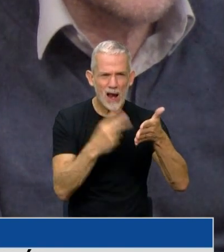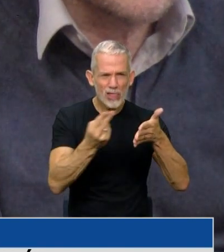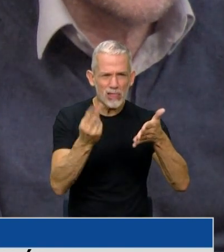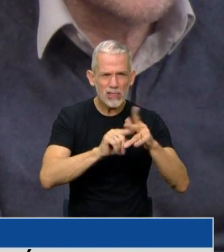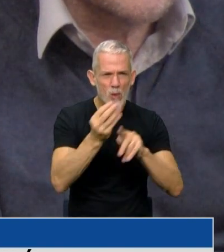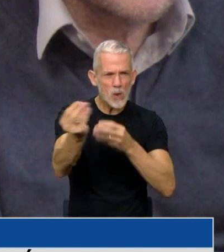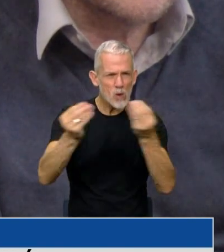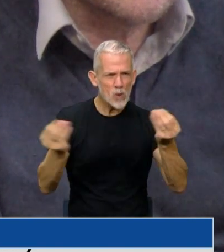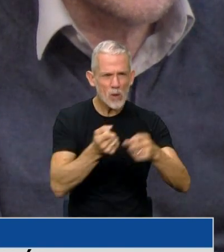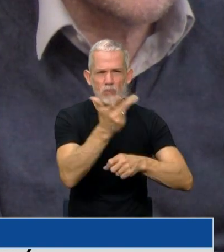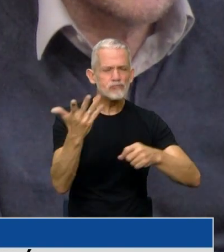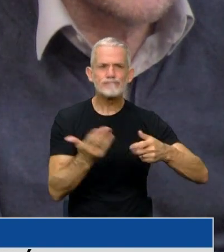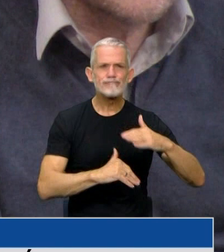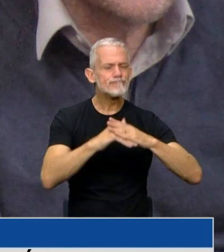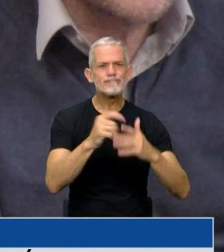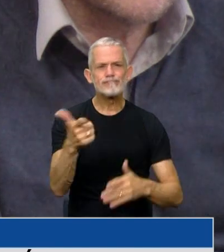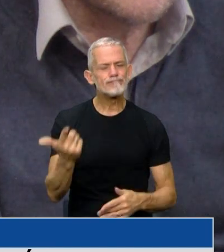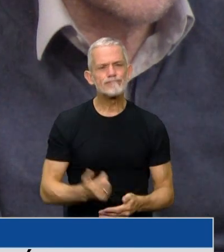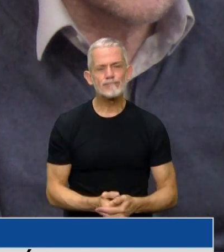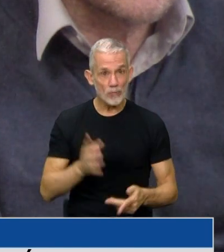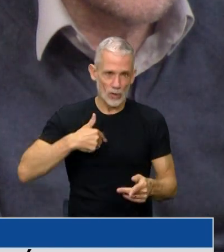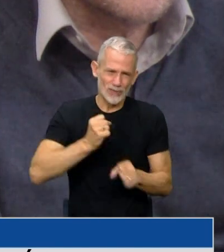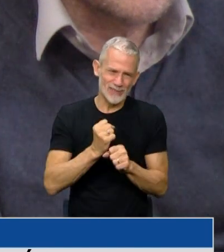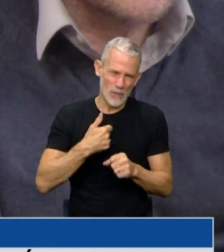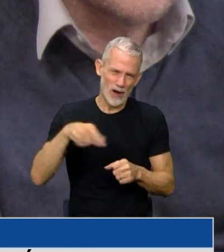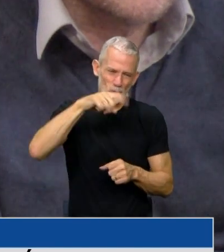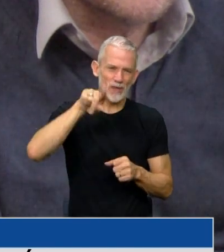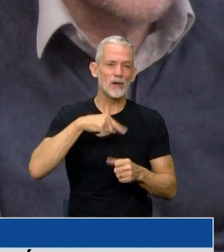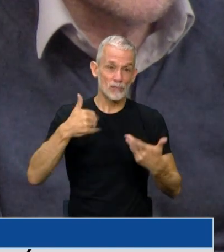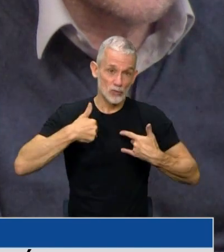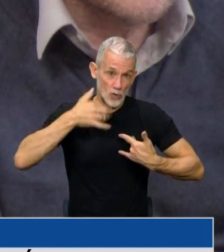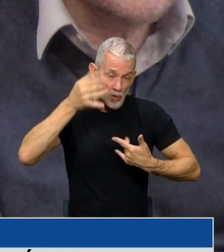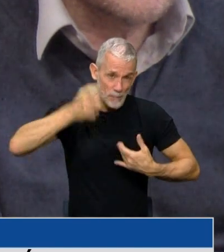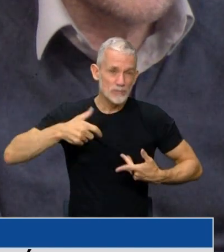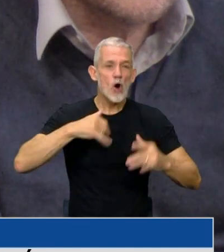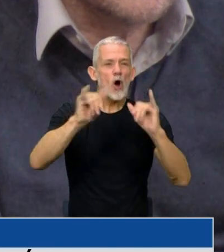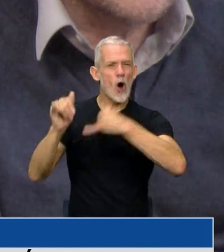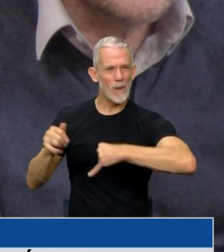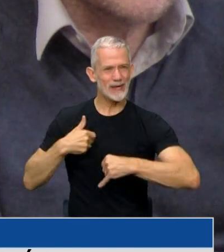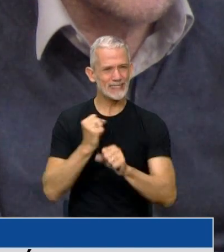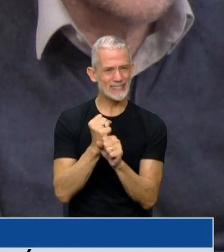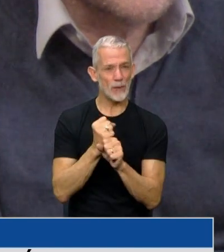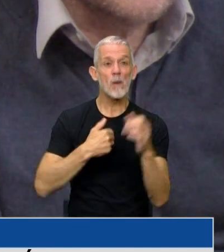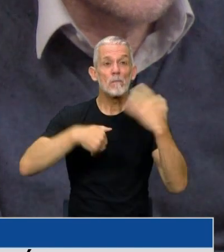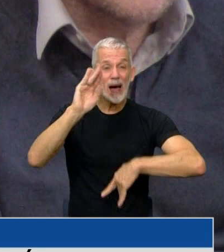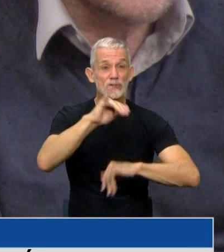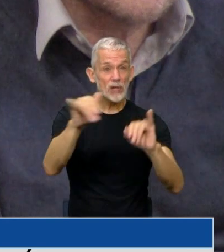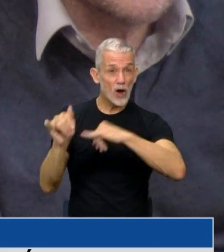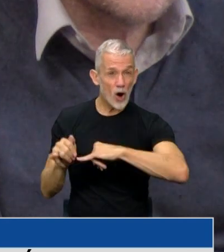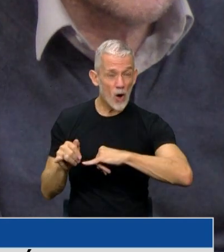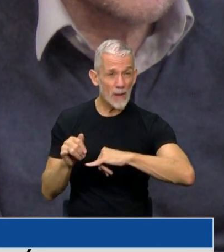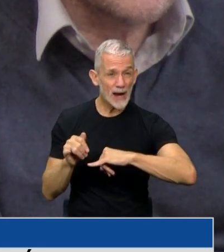lo sabemos. Sabemos que muchos, yo trabajo y muchos de ustedes también, en mi caso particular con jóvenes, la mayoría de los